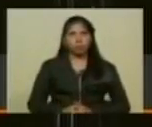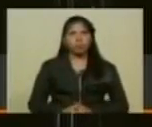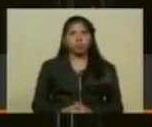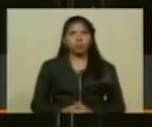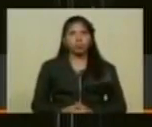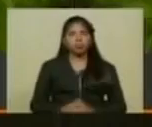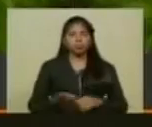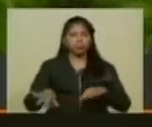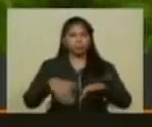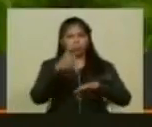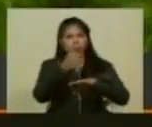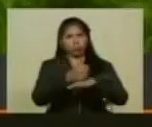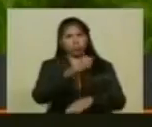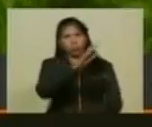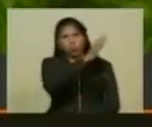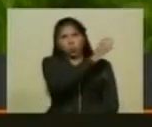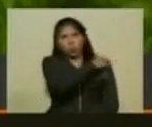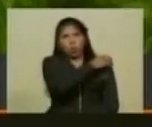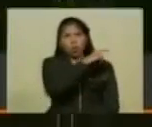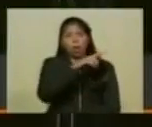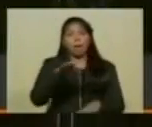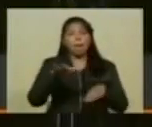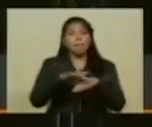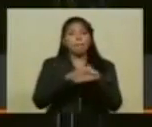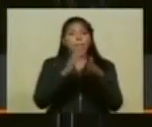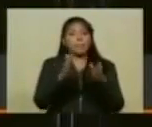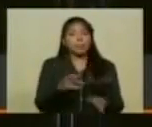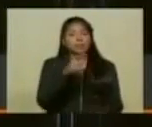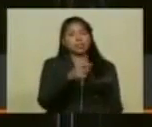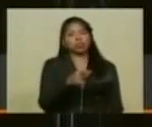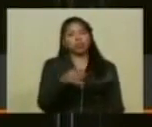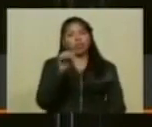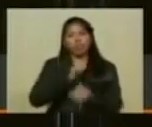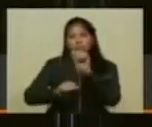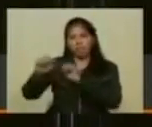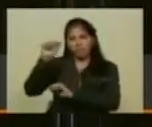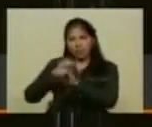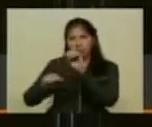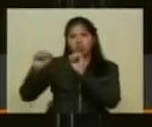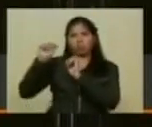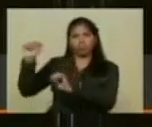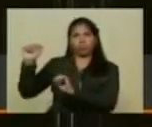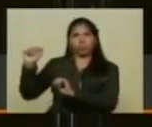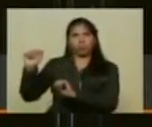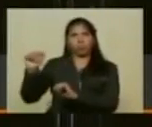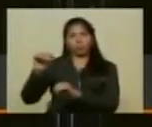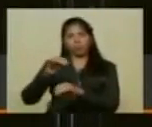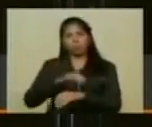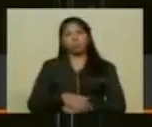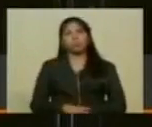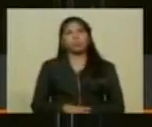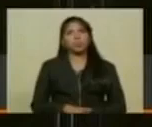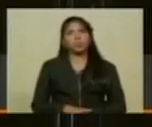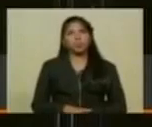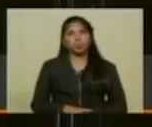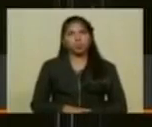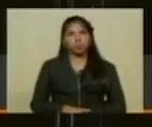general en jefe, ministro de la Defensa, vicepresidente de Soberanía Política y Paz,